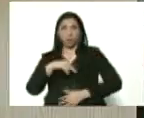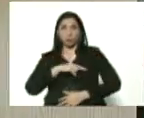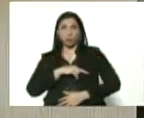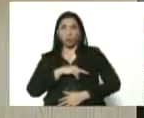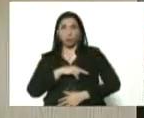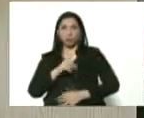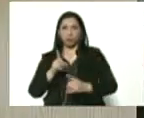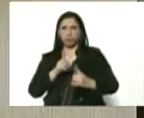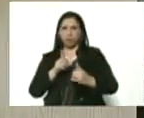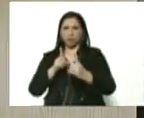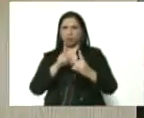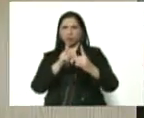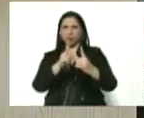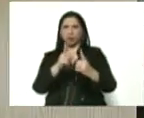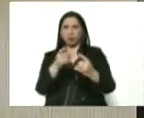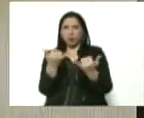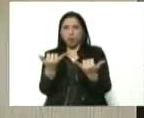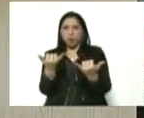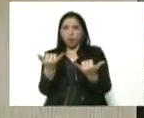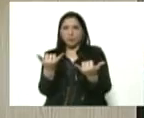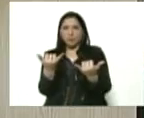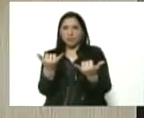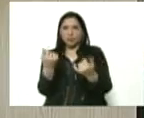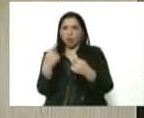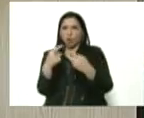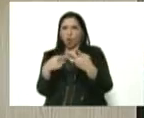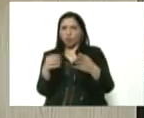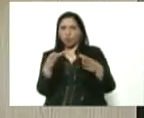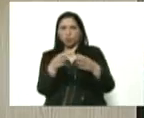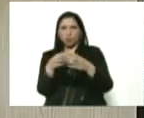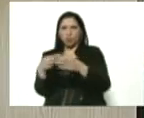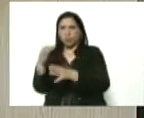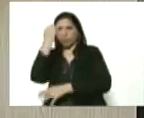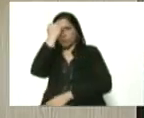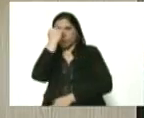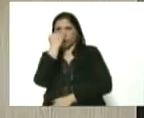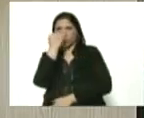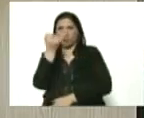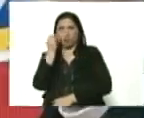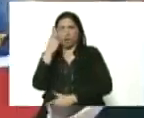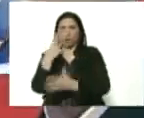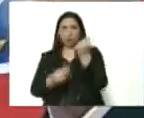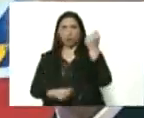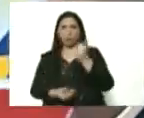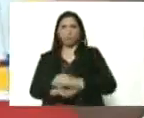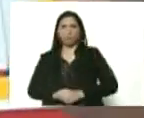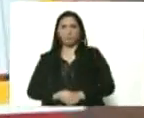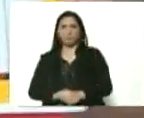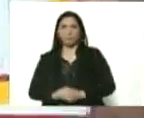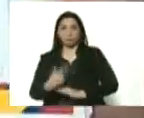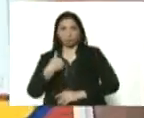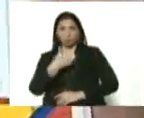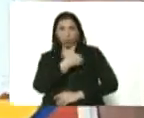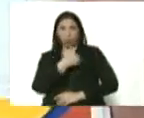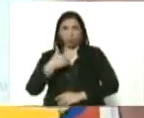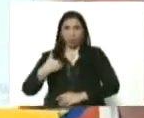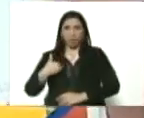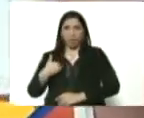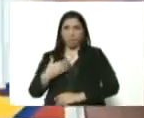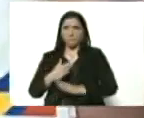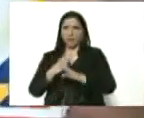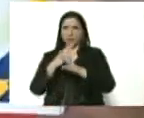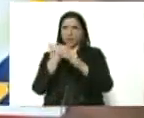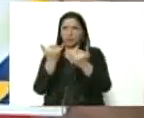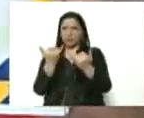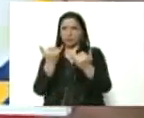una persecución en caliente al resto de los terroristas que están en huida. Y quería detenerme